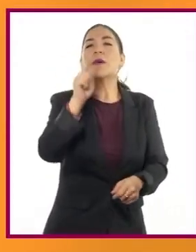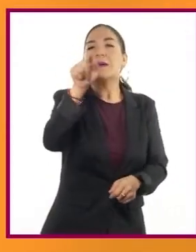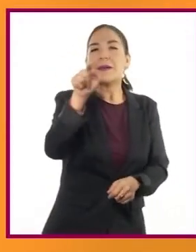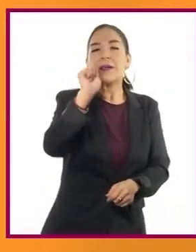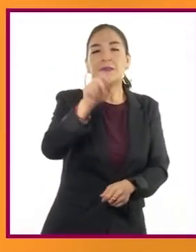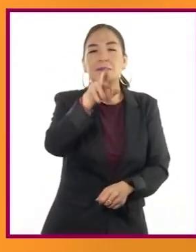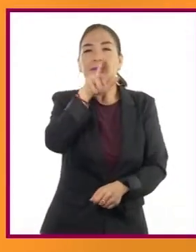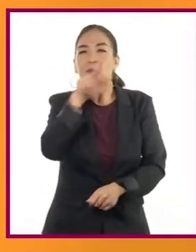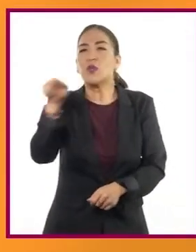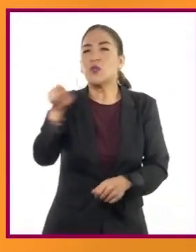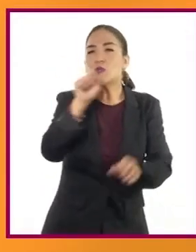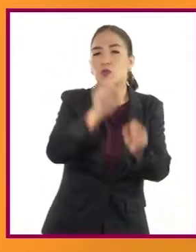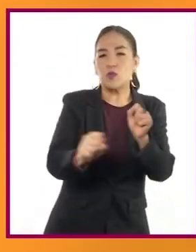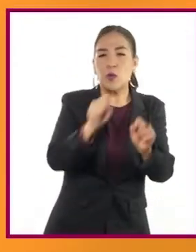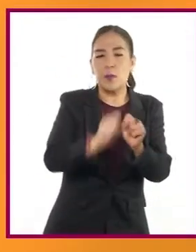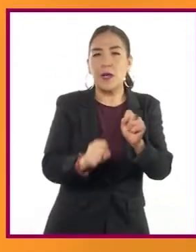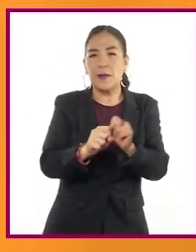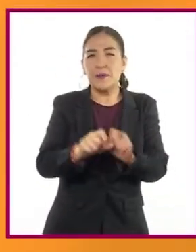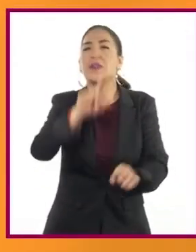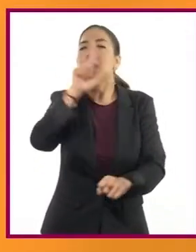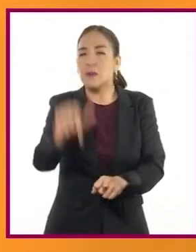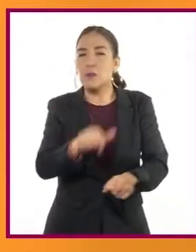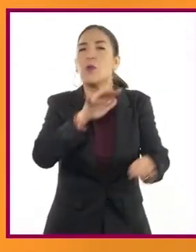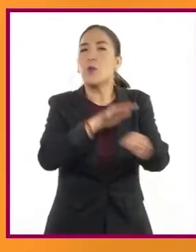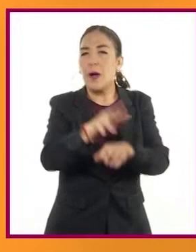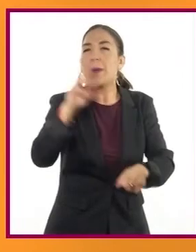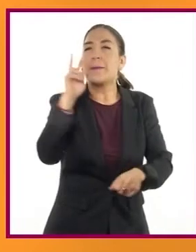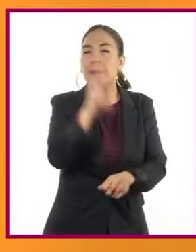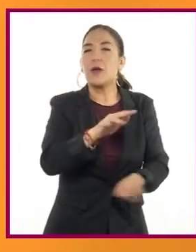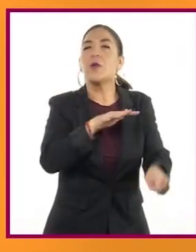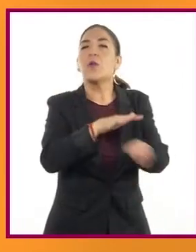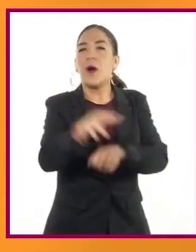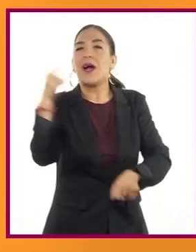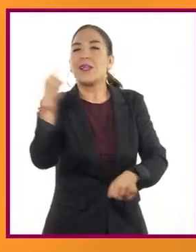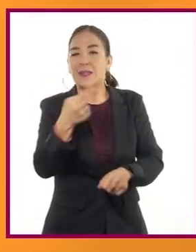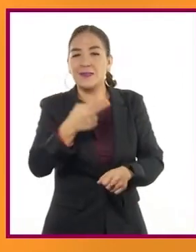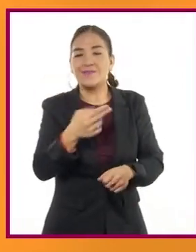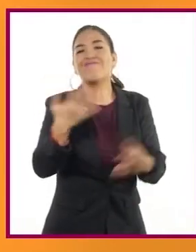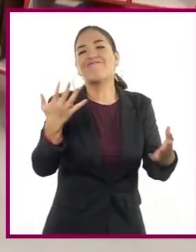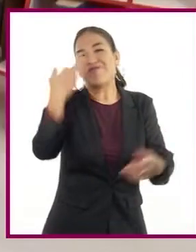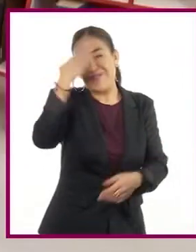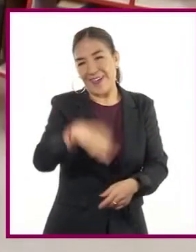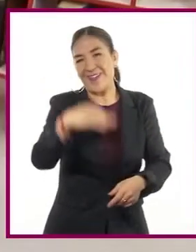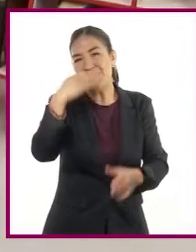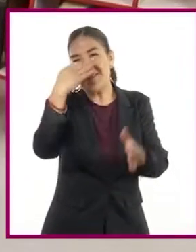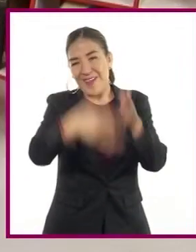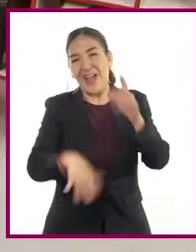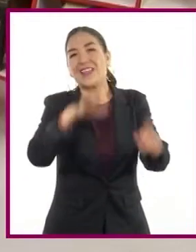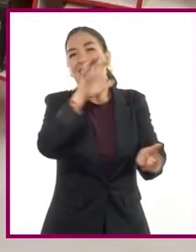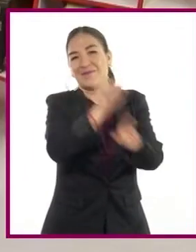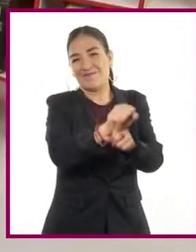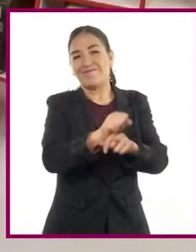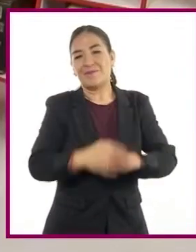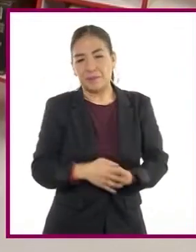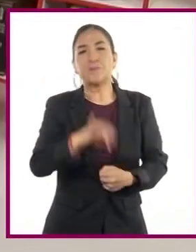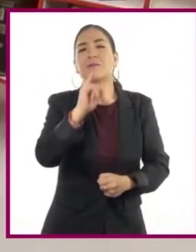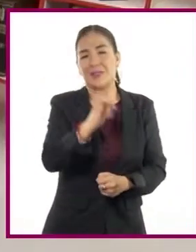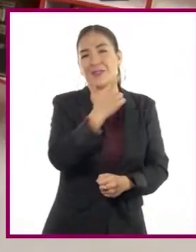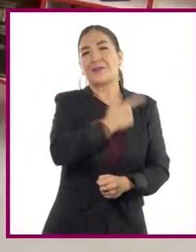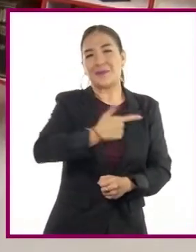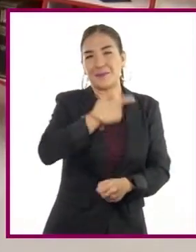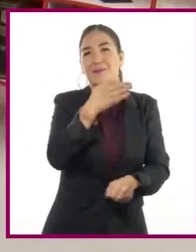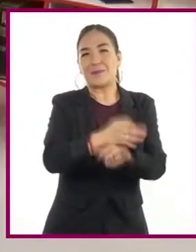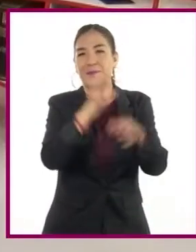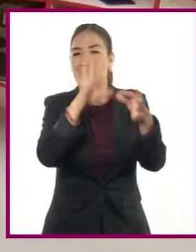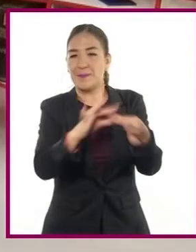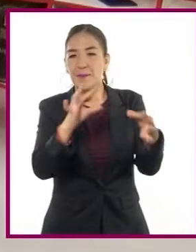preocupa a tu sobrino e identificamos la necesidad no satisfecha? Con todo gusto.